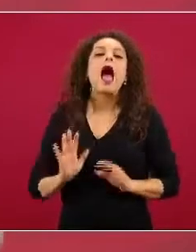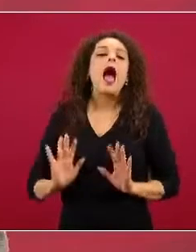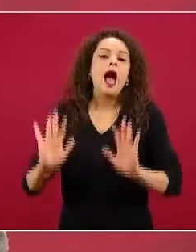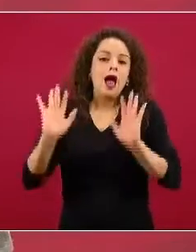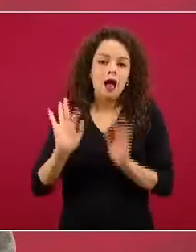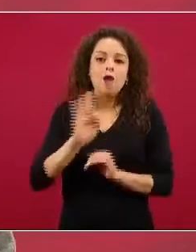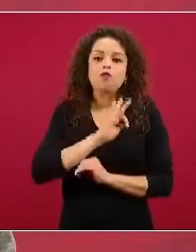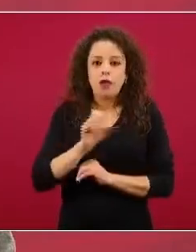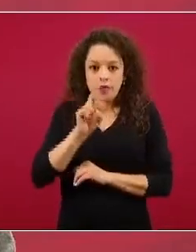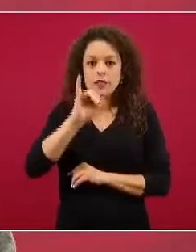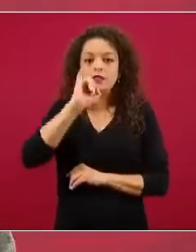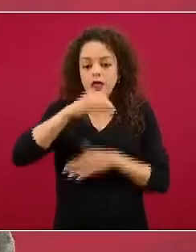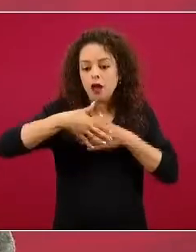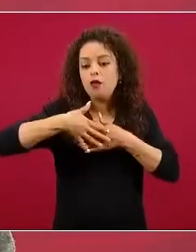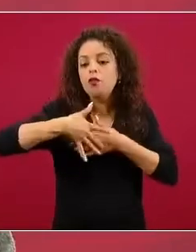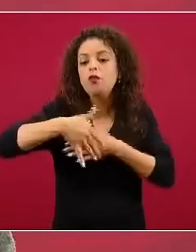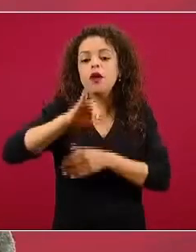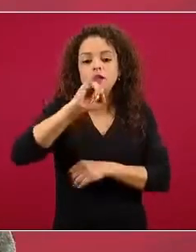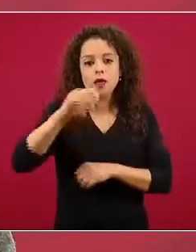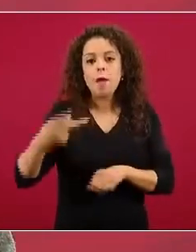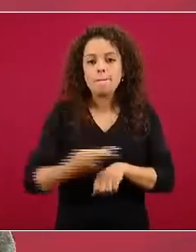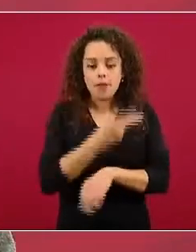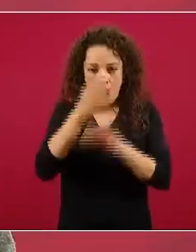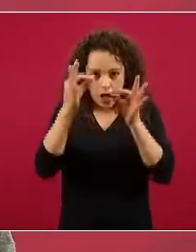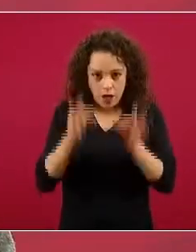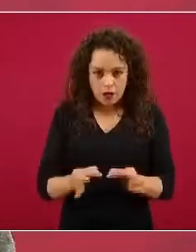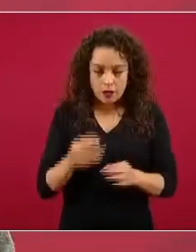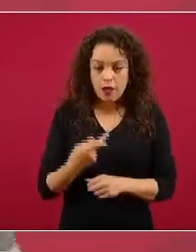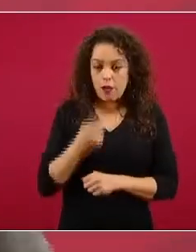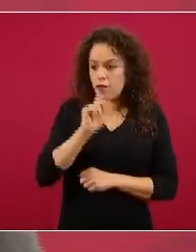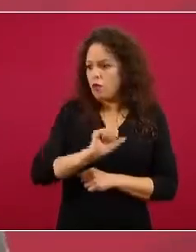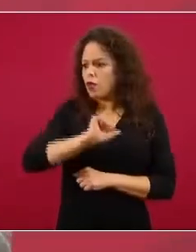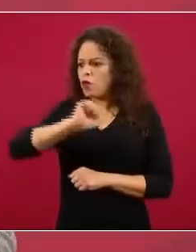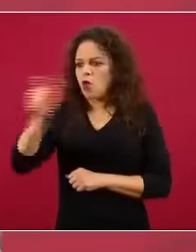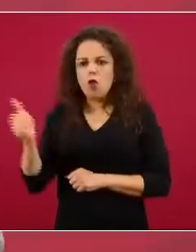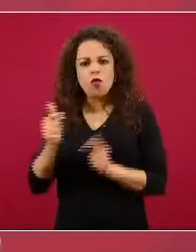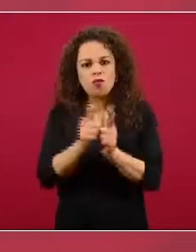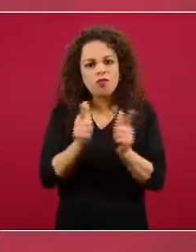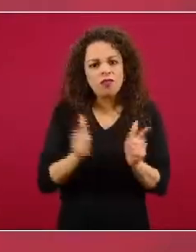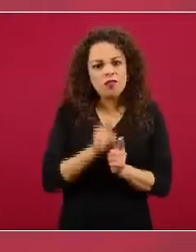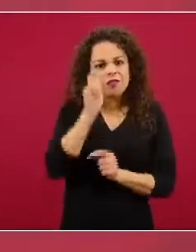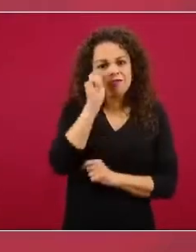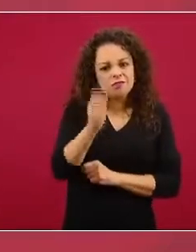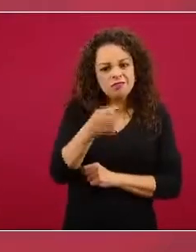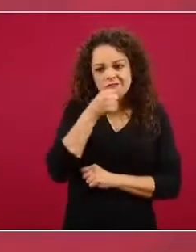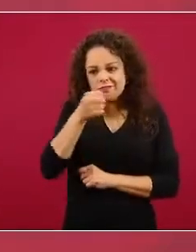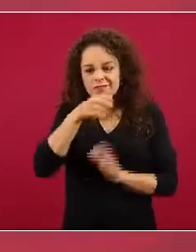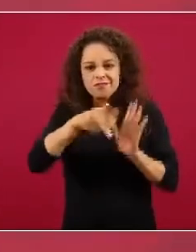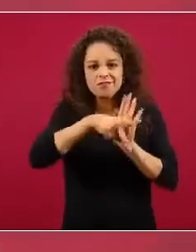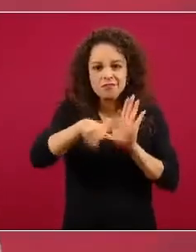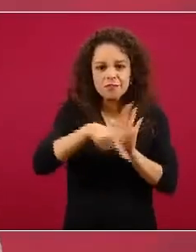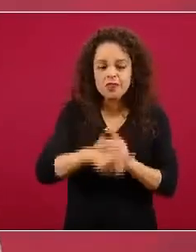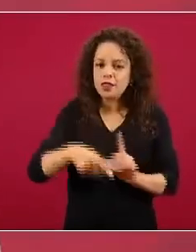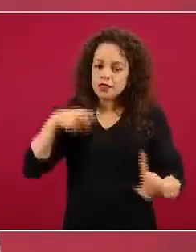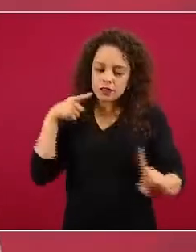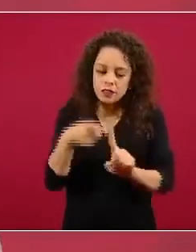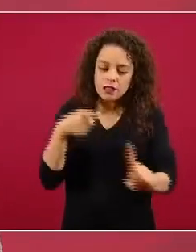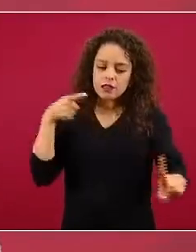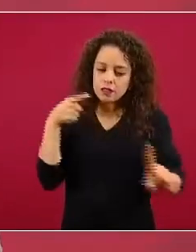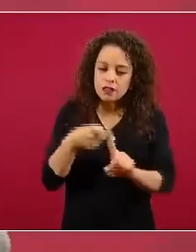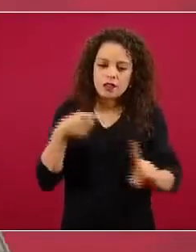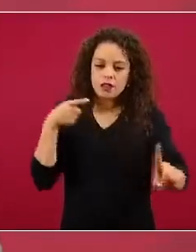traigo a colación ahora que ciertos medios de comunicación estuvieron remachando este tema de la cifra de los 100,000